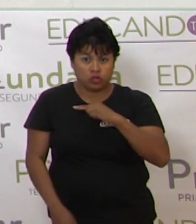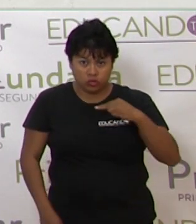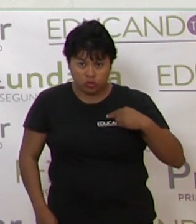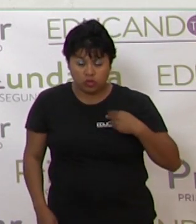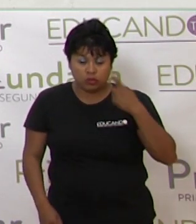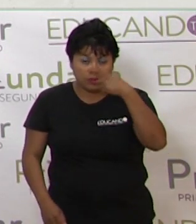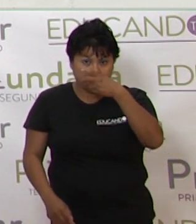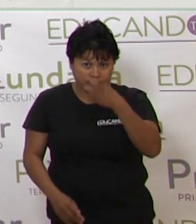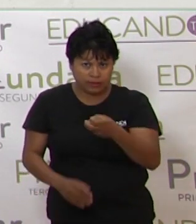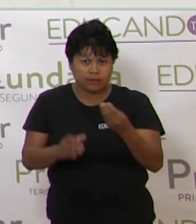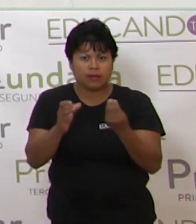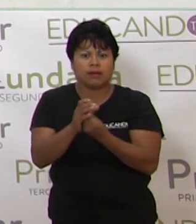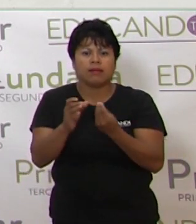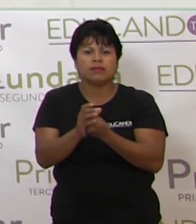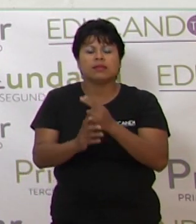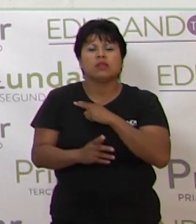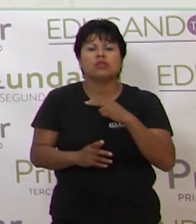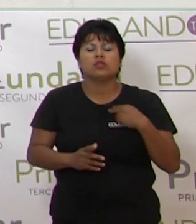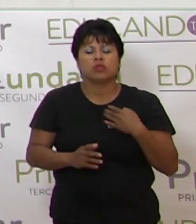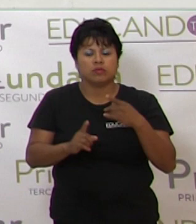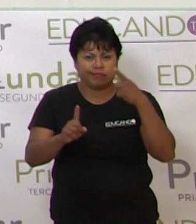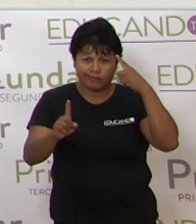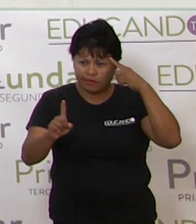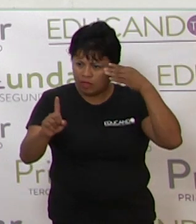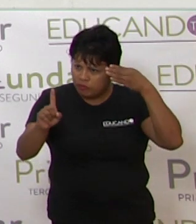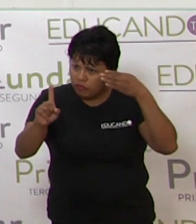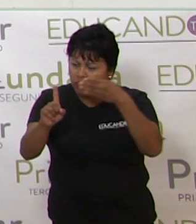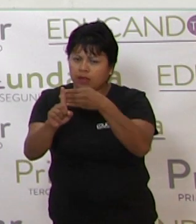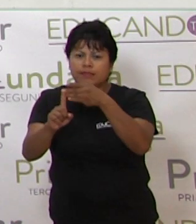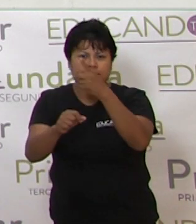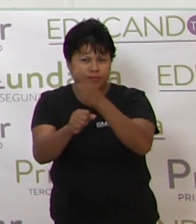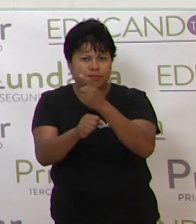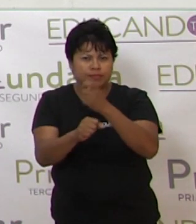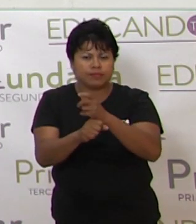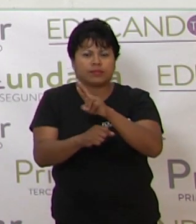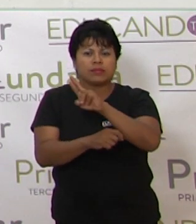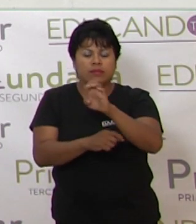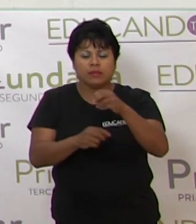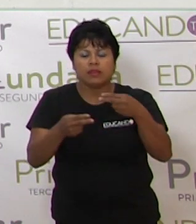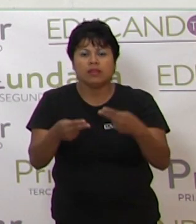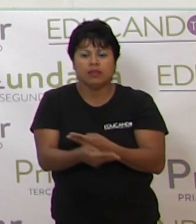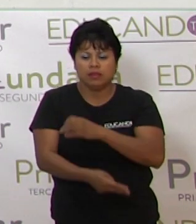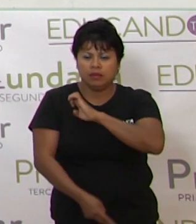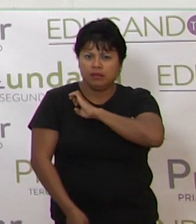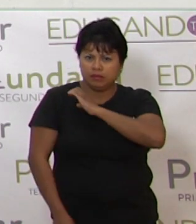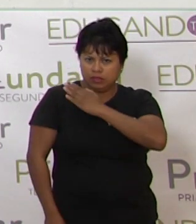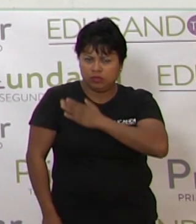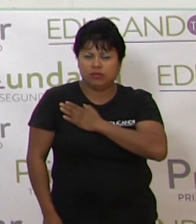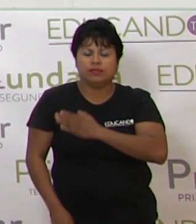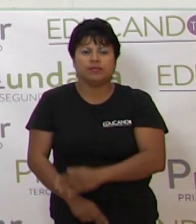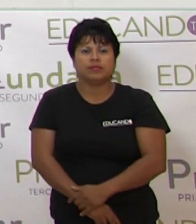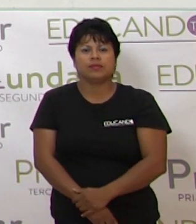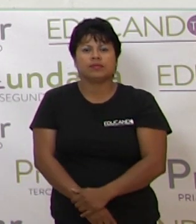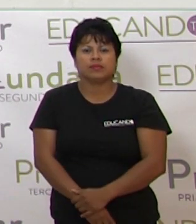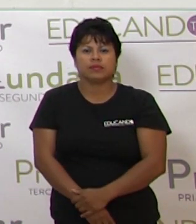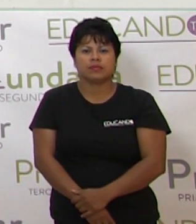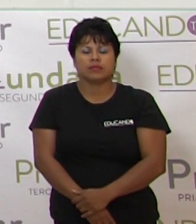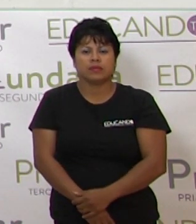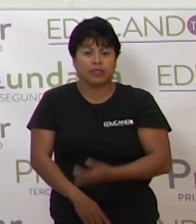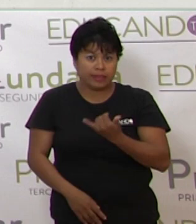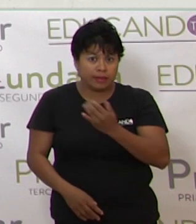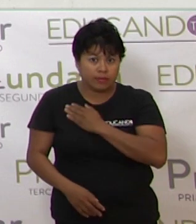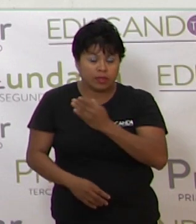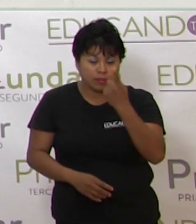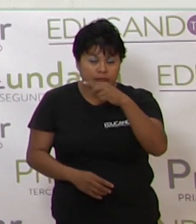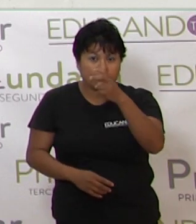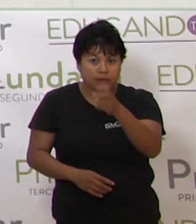Nosotros para esta clase nos vamos a enfocar un poco más en el renacimiento español. Y